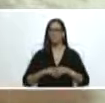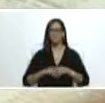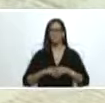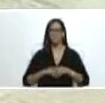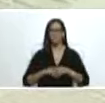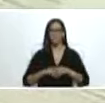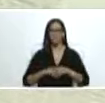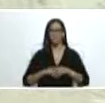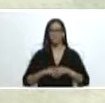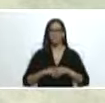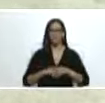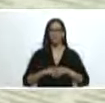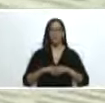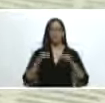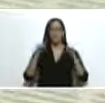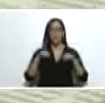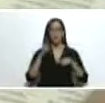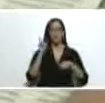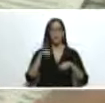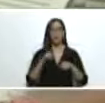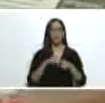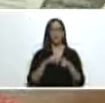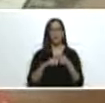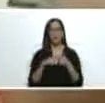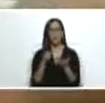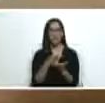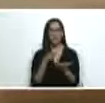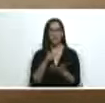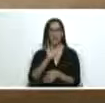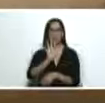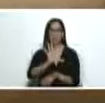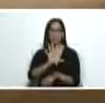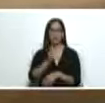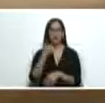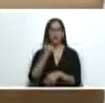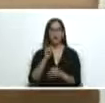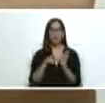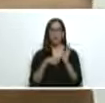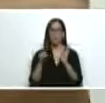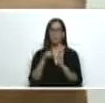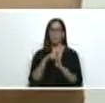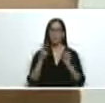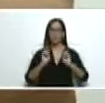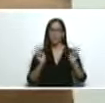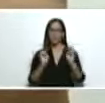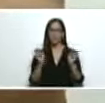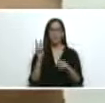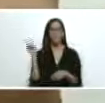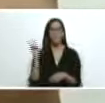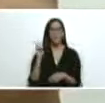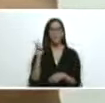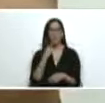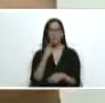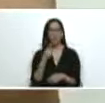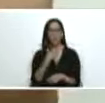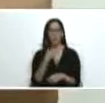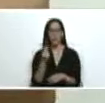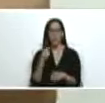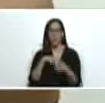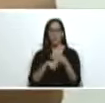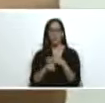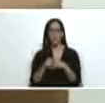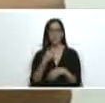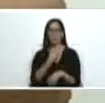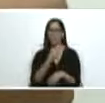Mira, por aquí también entonces en la página 5 hay un artículo que se titula Venezuela dijo no pasarán y